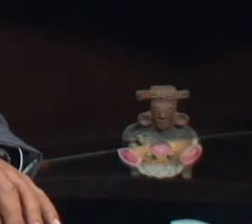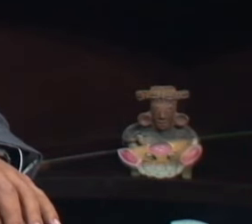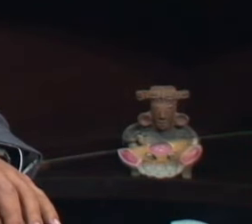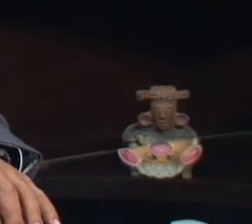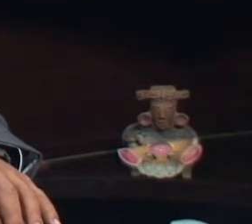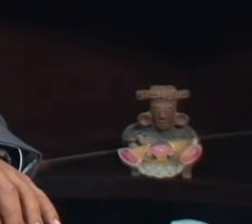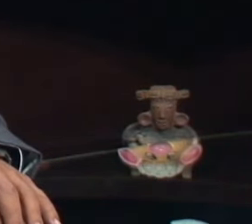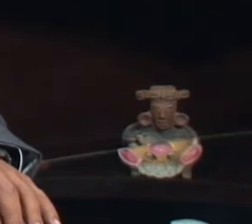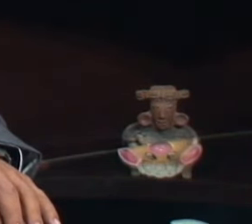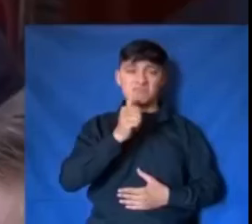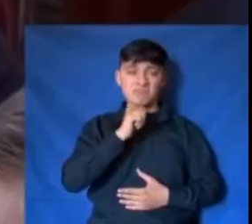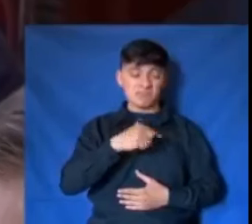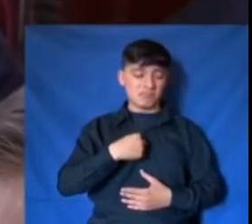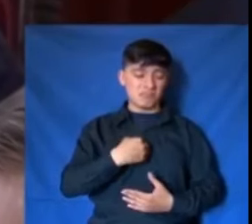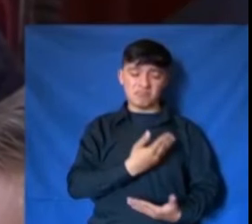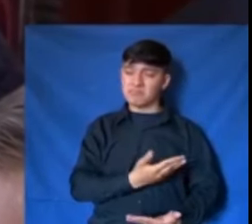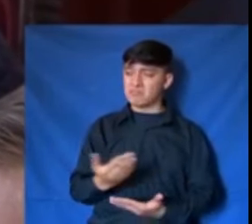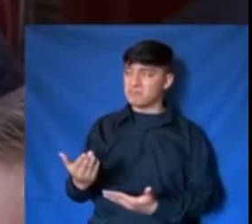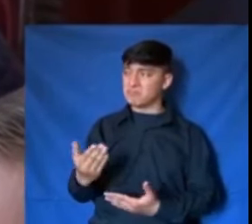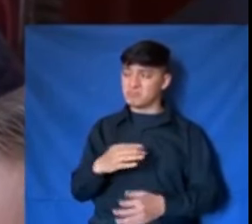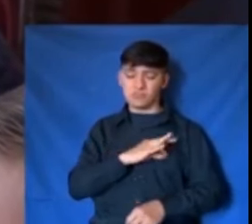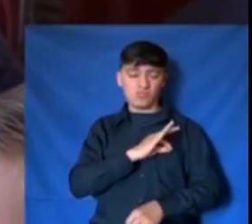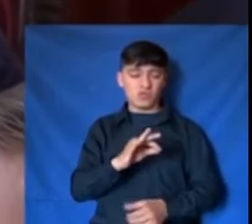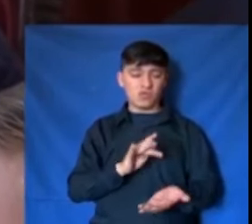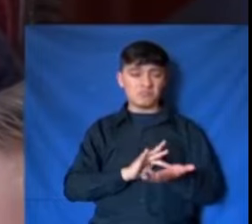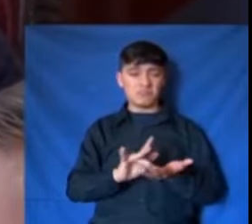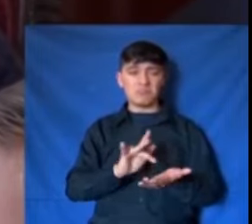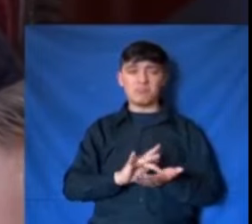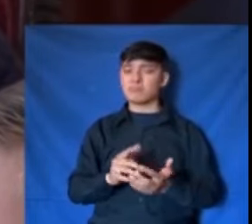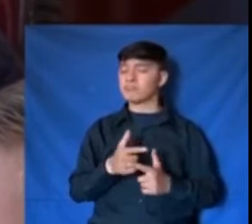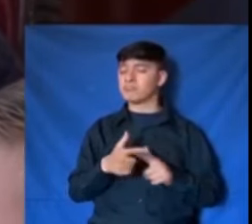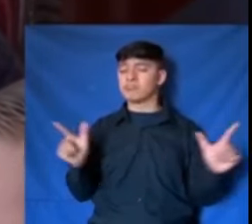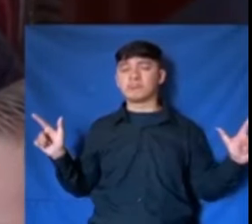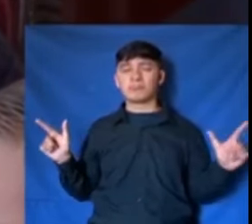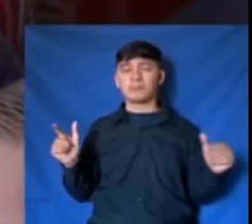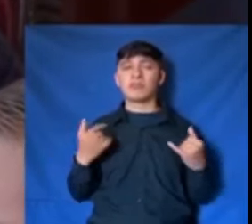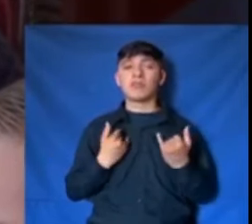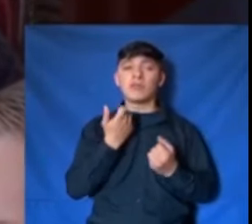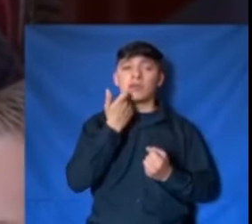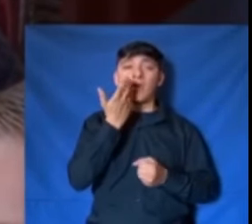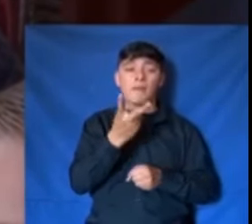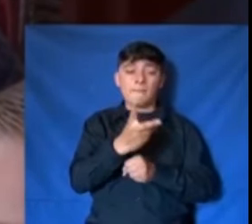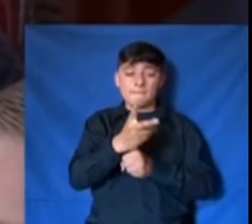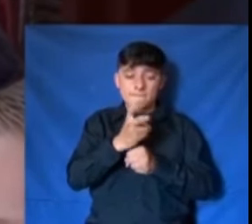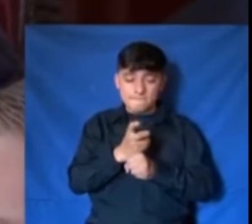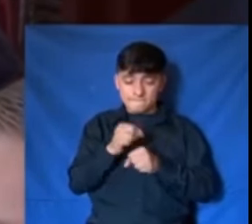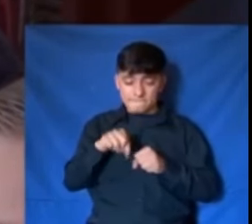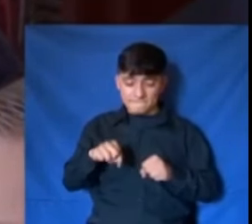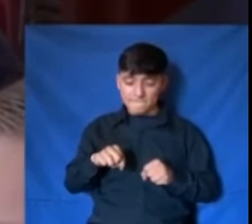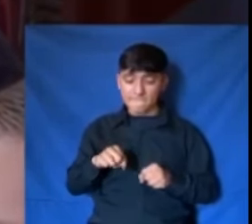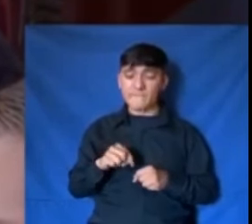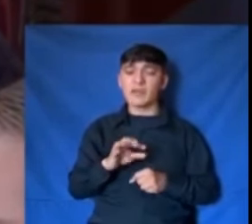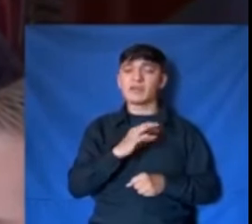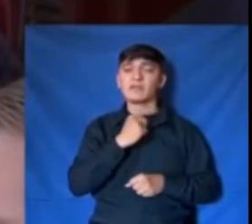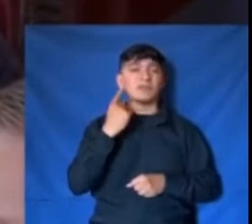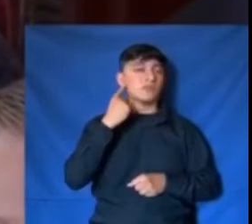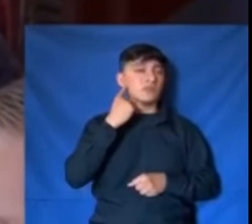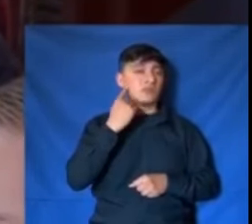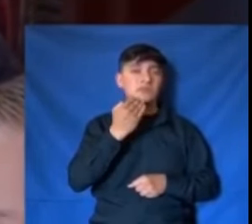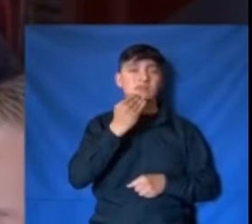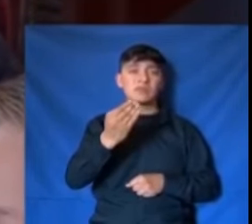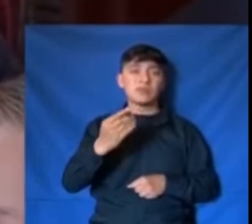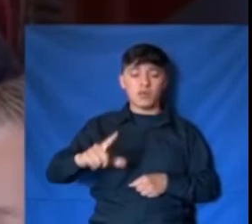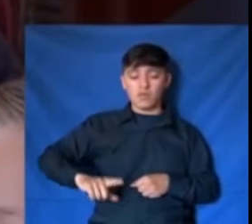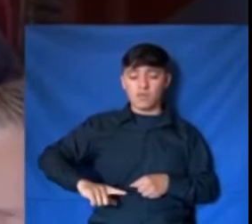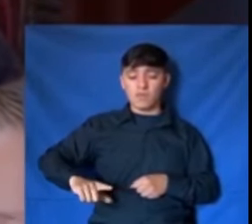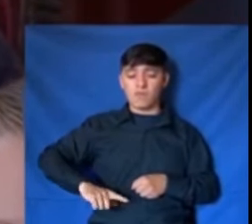contra los morelianos. Invito desde esta tribuna que se oiga fuerte y claro al gobernador Bedoya